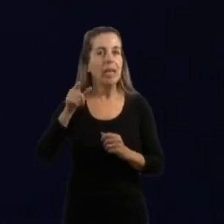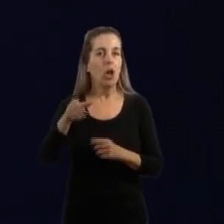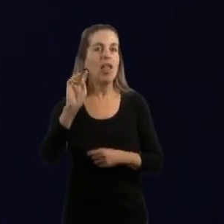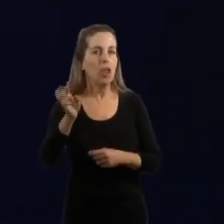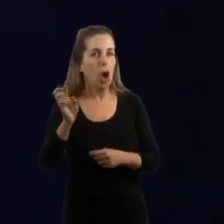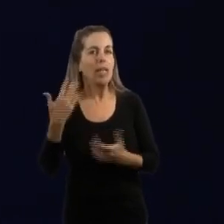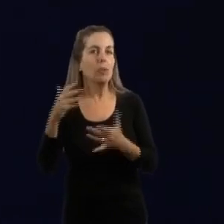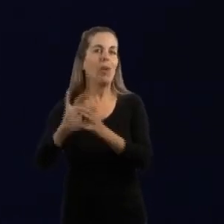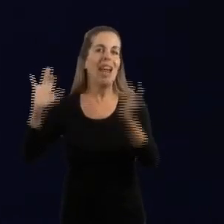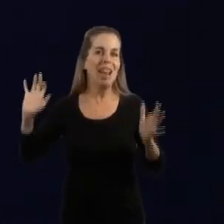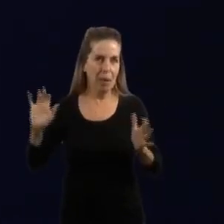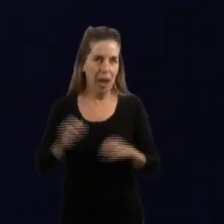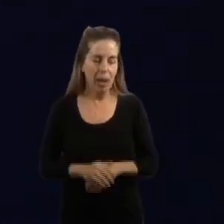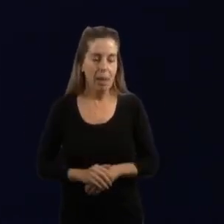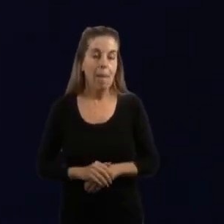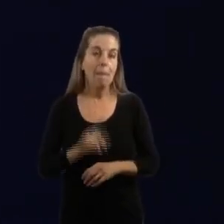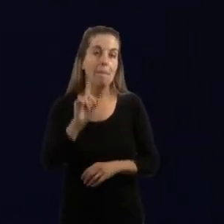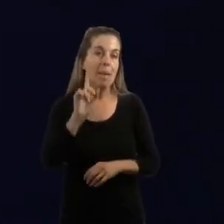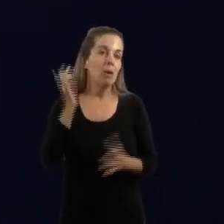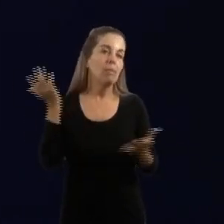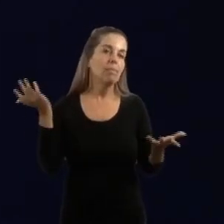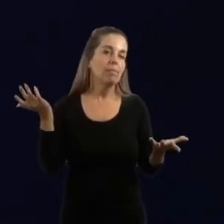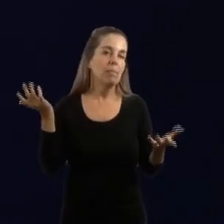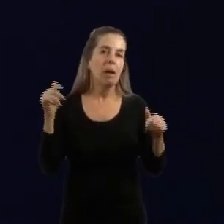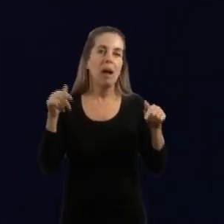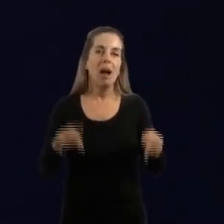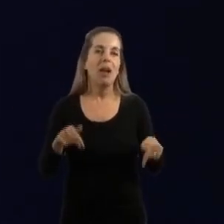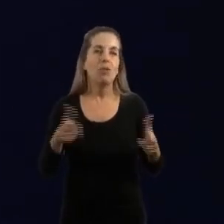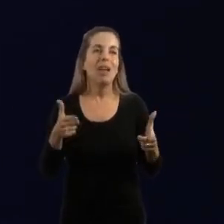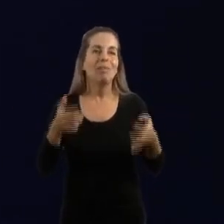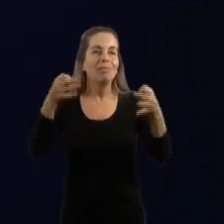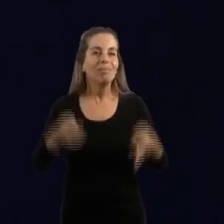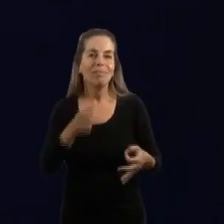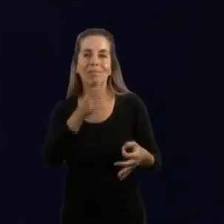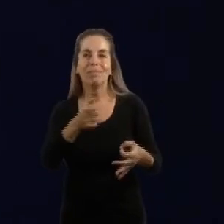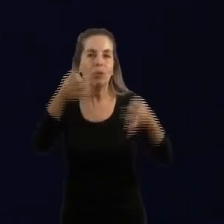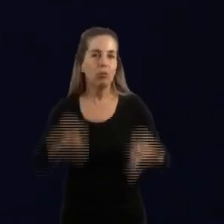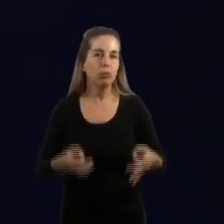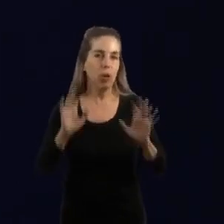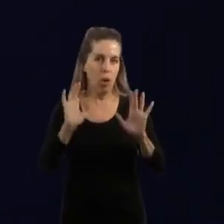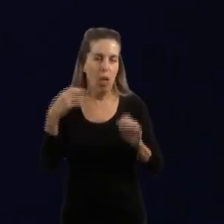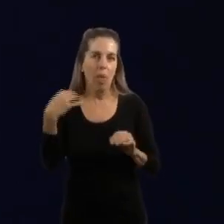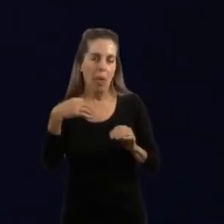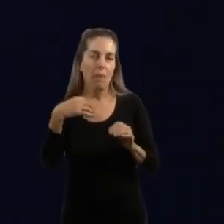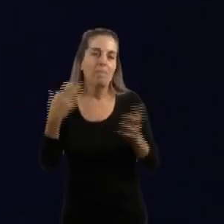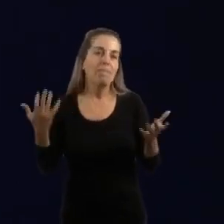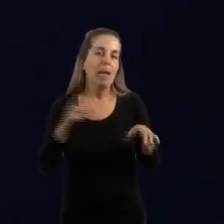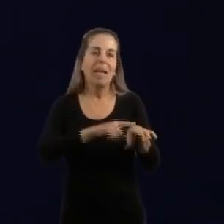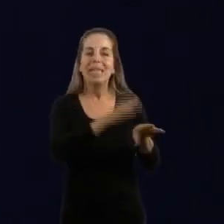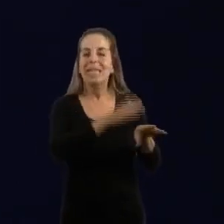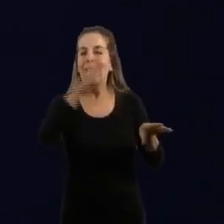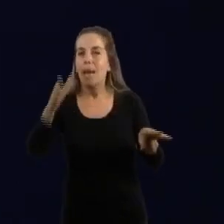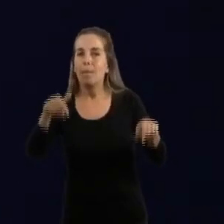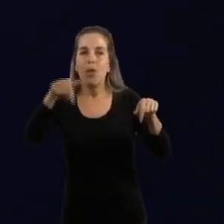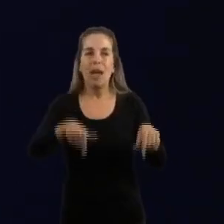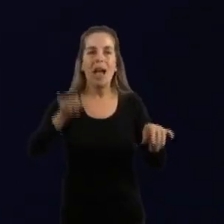¿no? Pero no debería generar ningún retraso en esa proyección que hay de que a fin de año